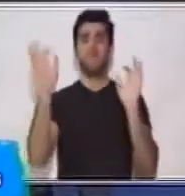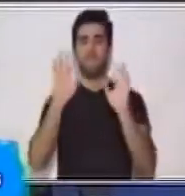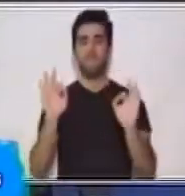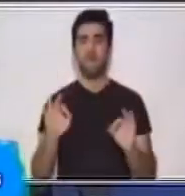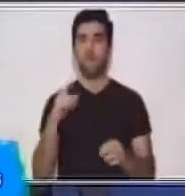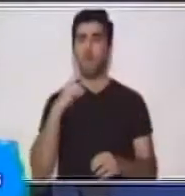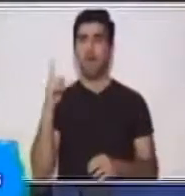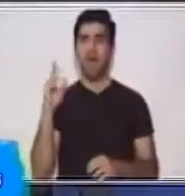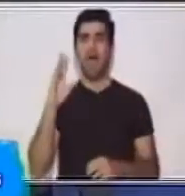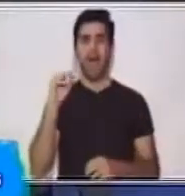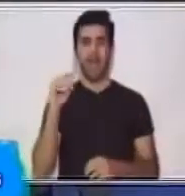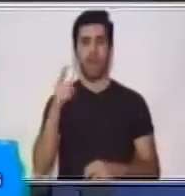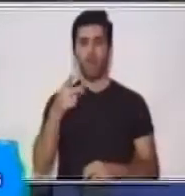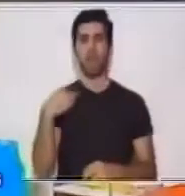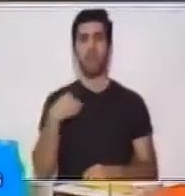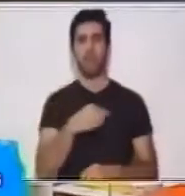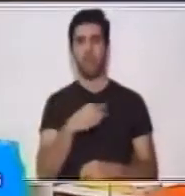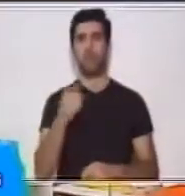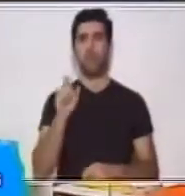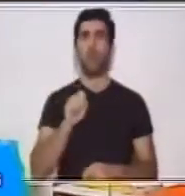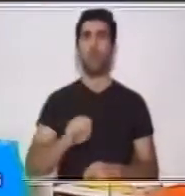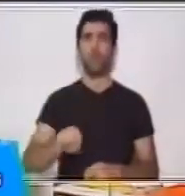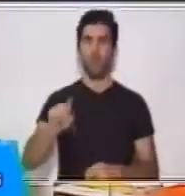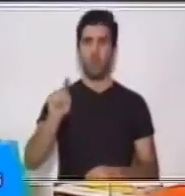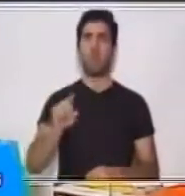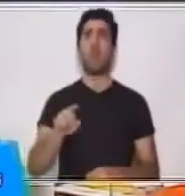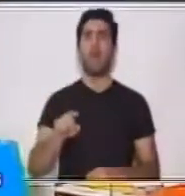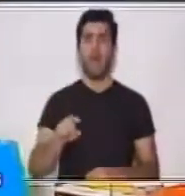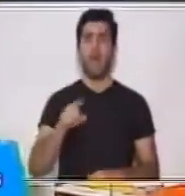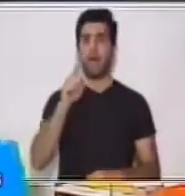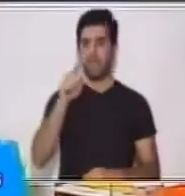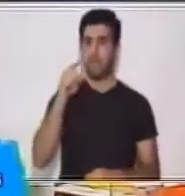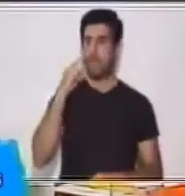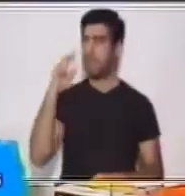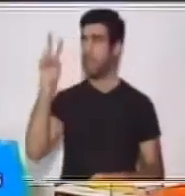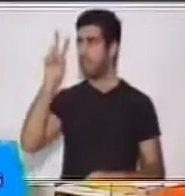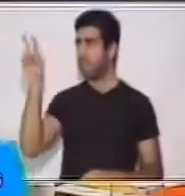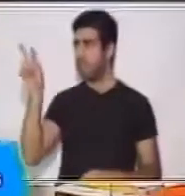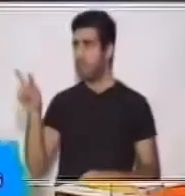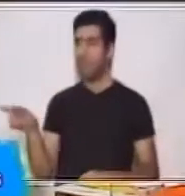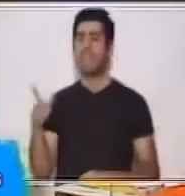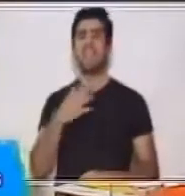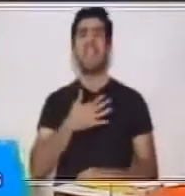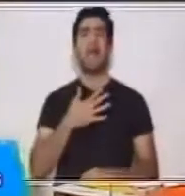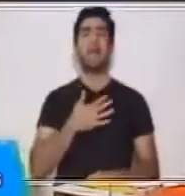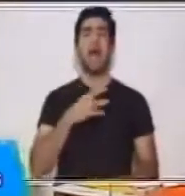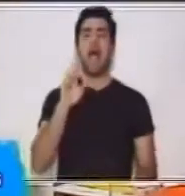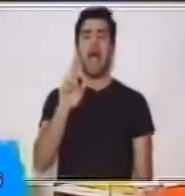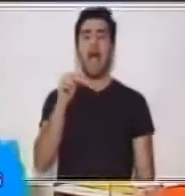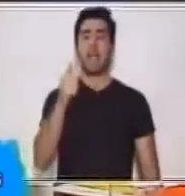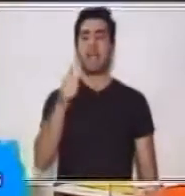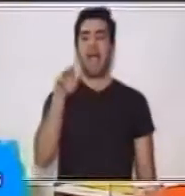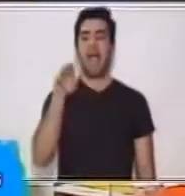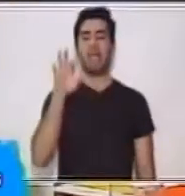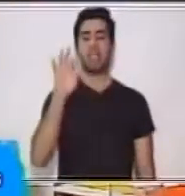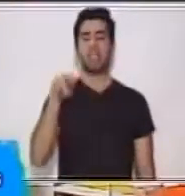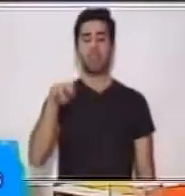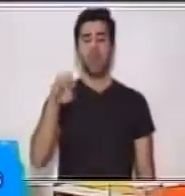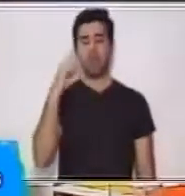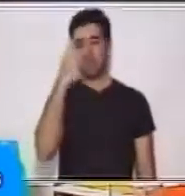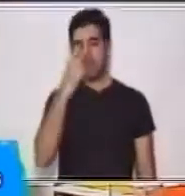en un lenguaje donde podemos leer, encontramos algunas razones. Vamos a llamarlas razones porque